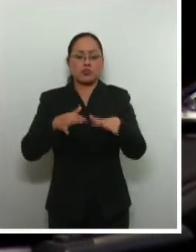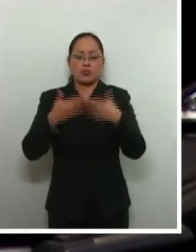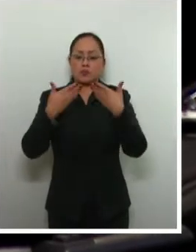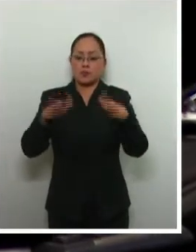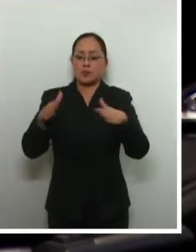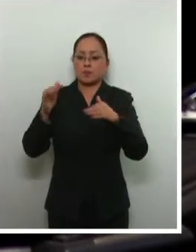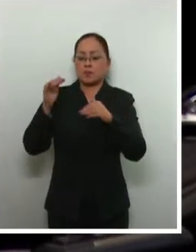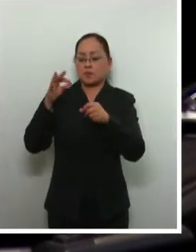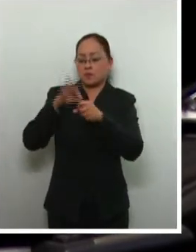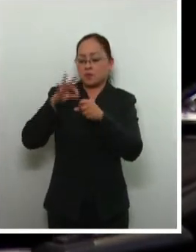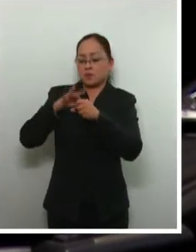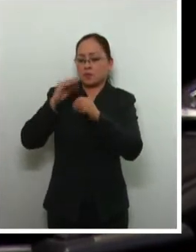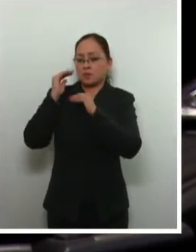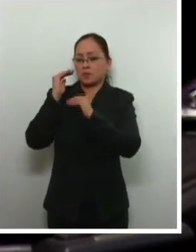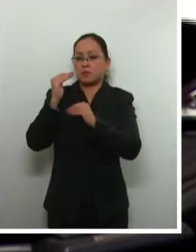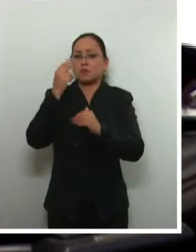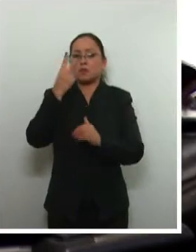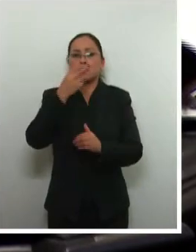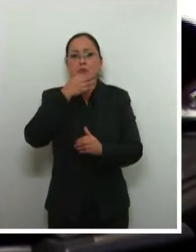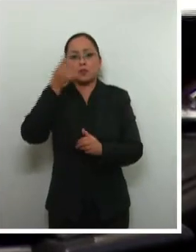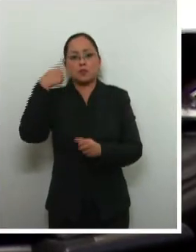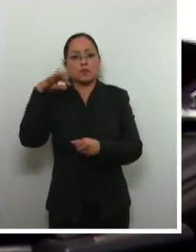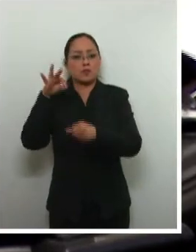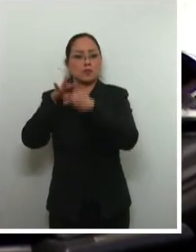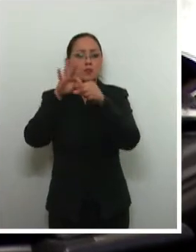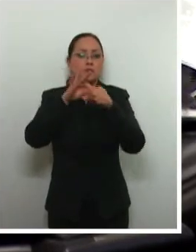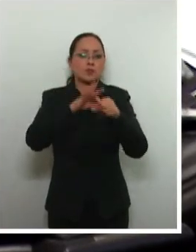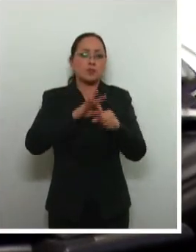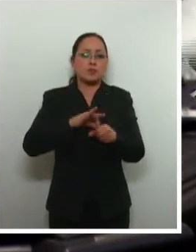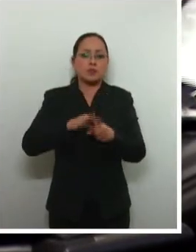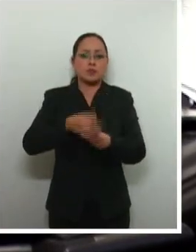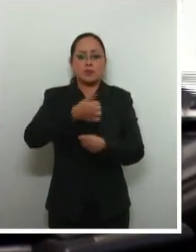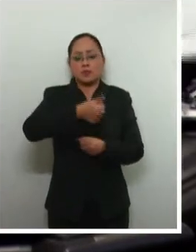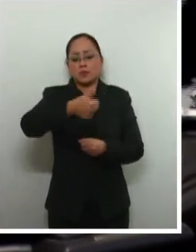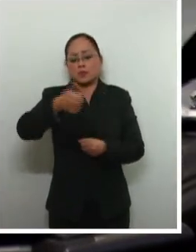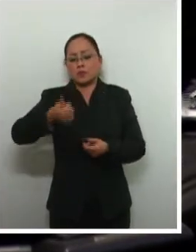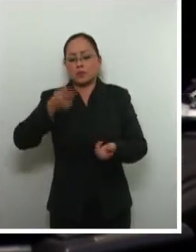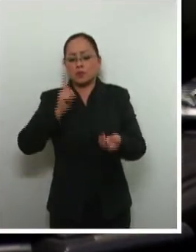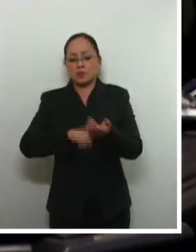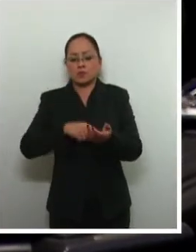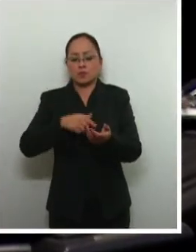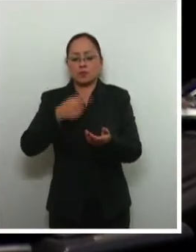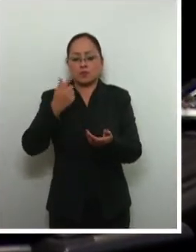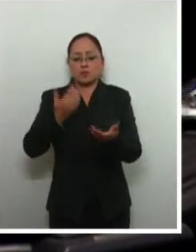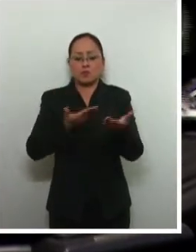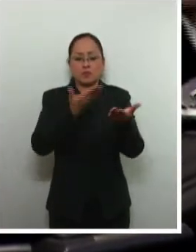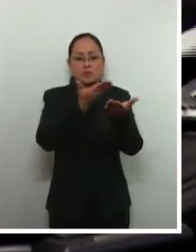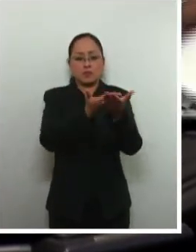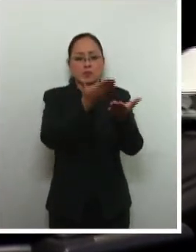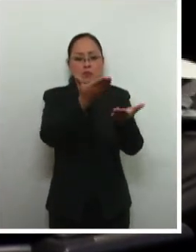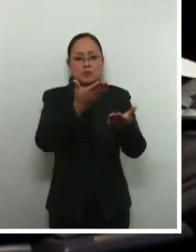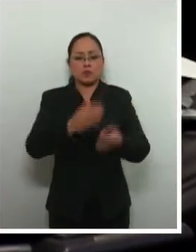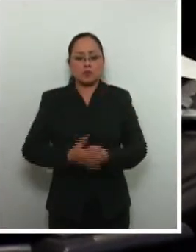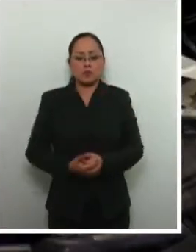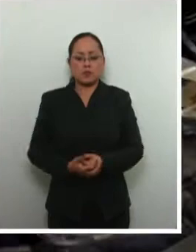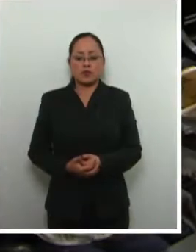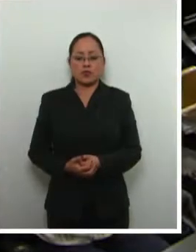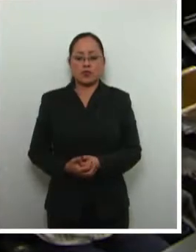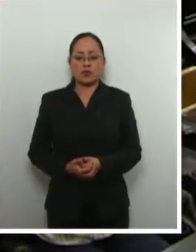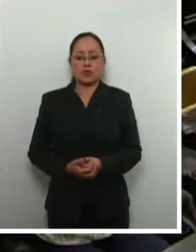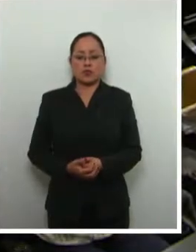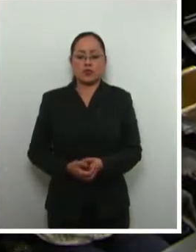Ábrase el sistema electrónico por 2 minutos para proceder a la votación de la propuesta.